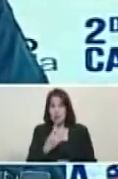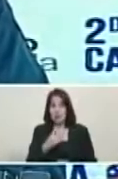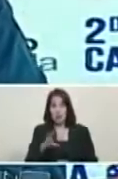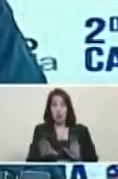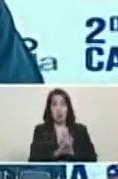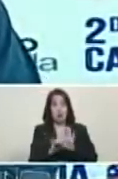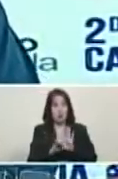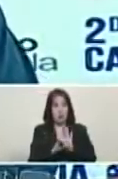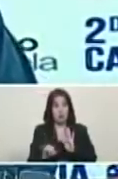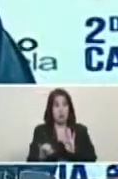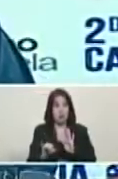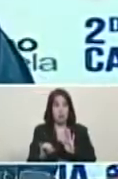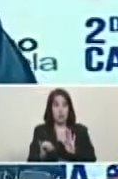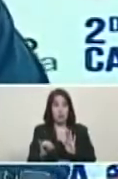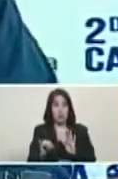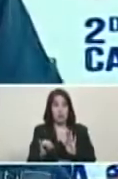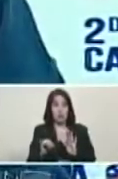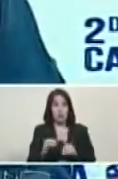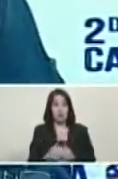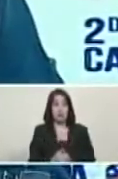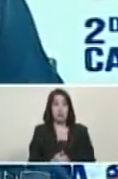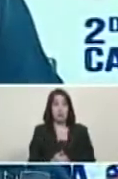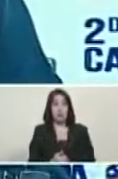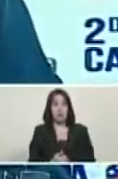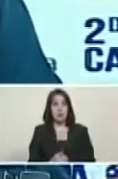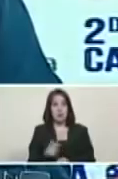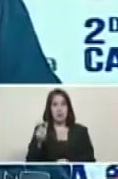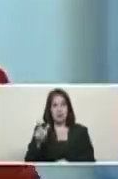constituyente de la República por Vizcucuy,